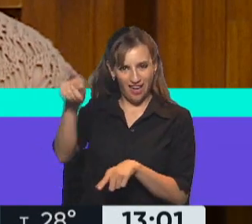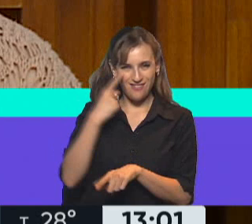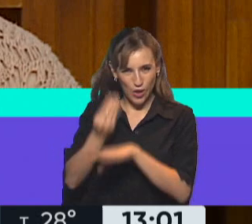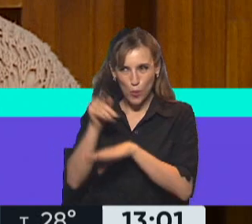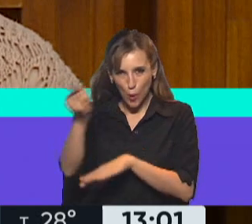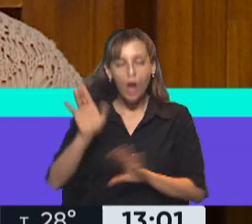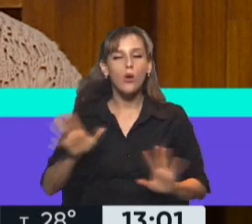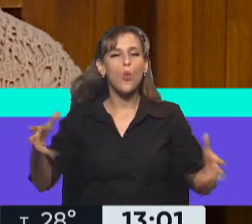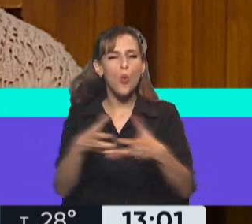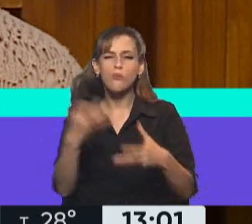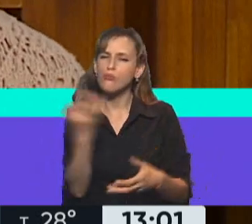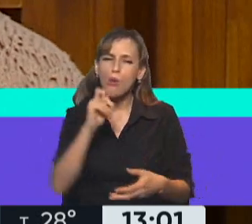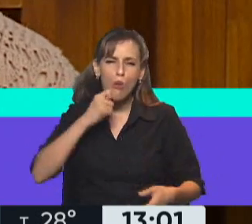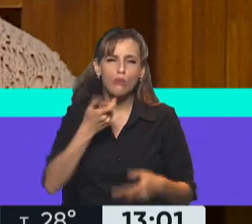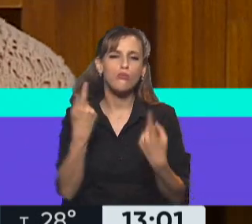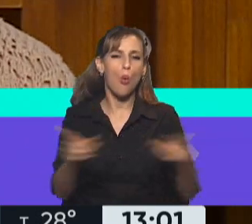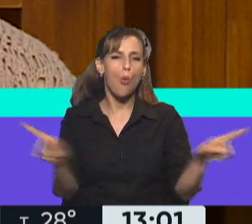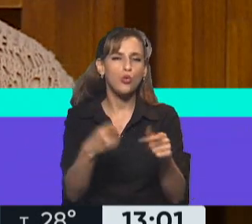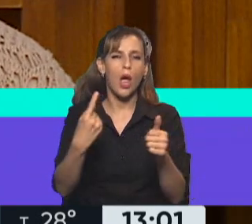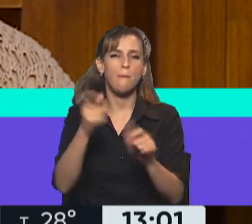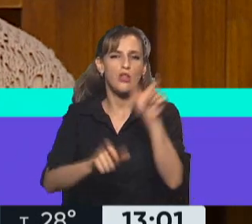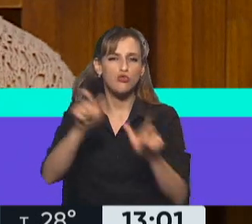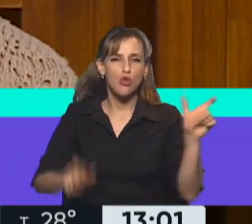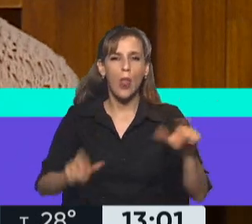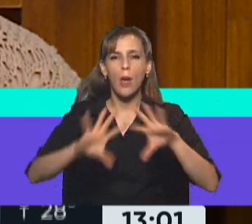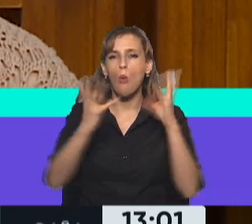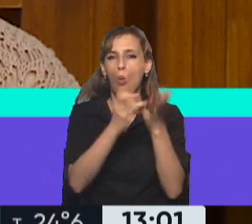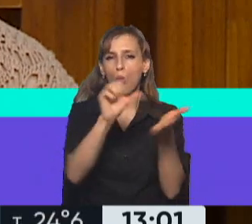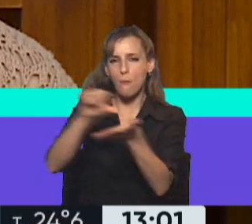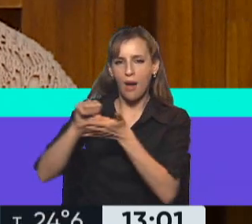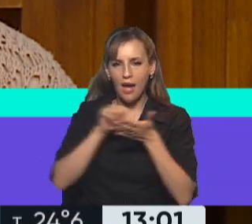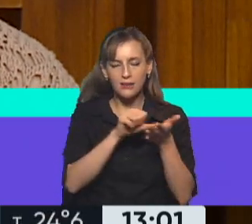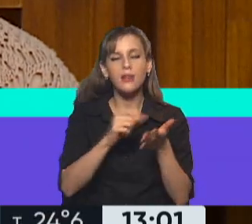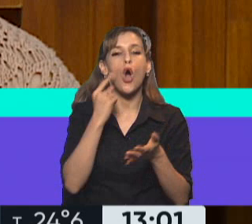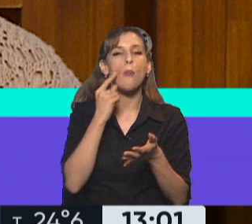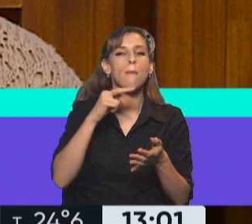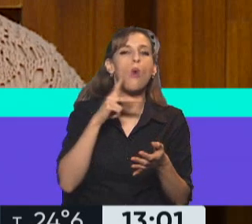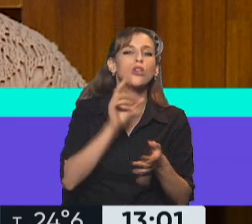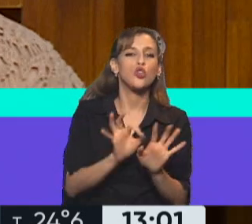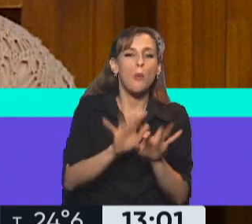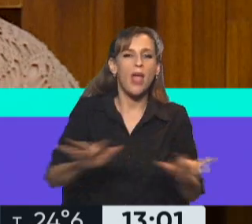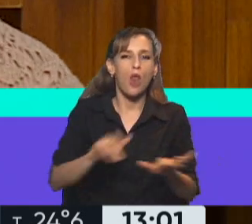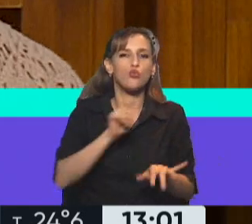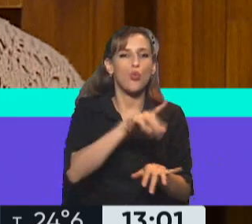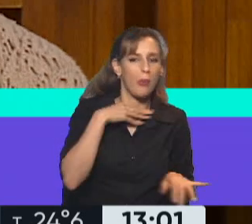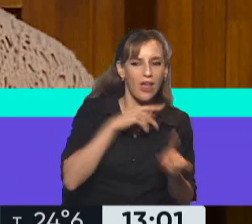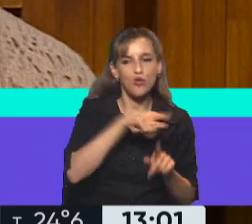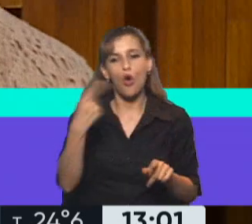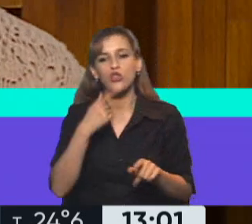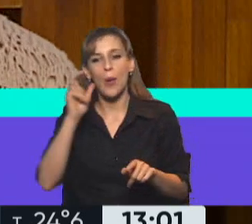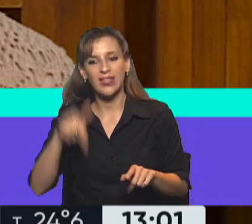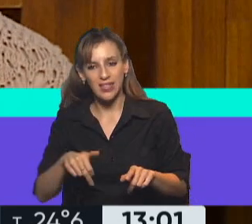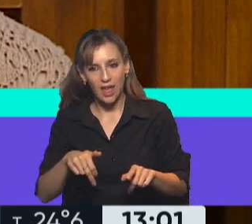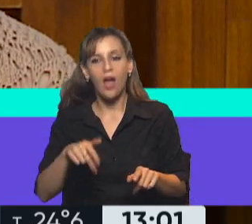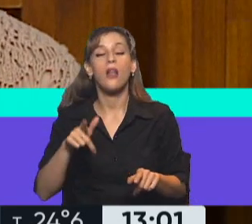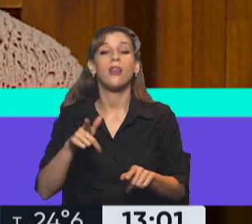hermosa, también de músicos de distintas partes del mundo, Mauricio Silva Brendain en piano, que es de México, Sebastián Durquiza, que es argentino, que por